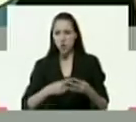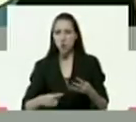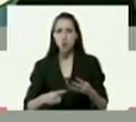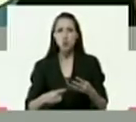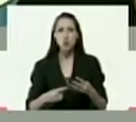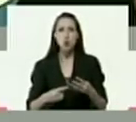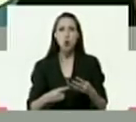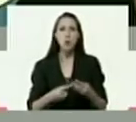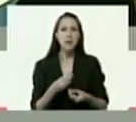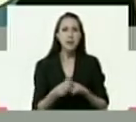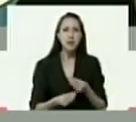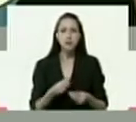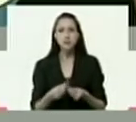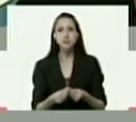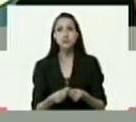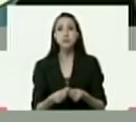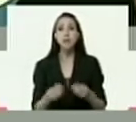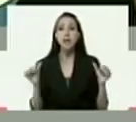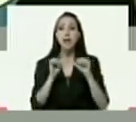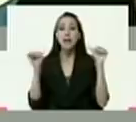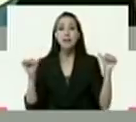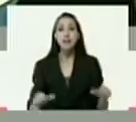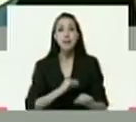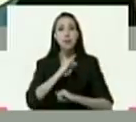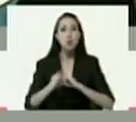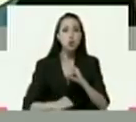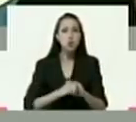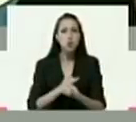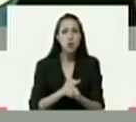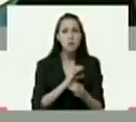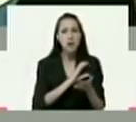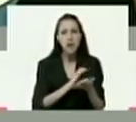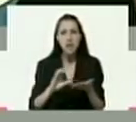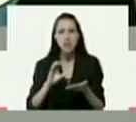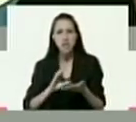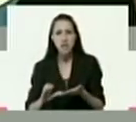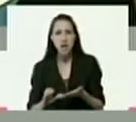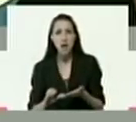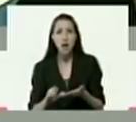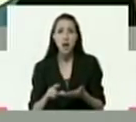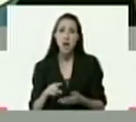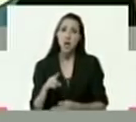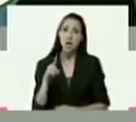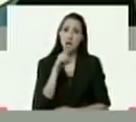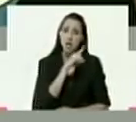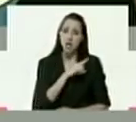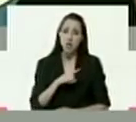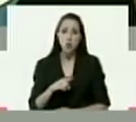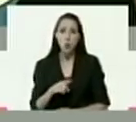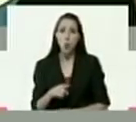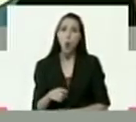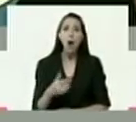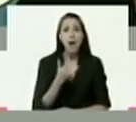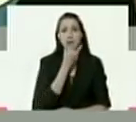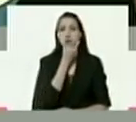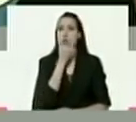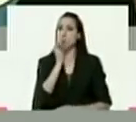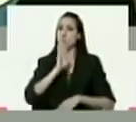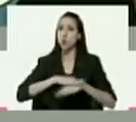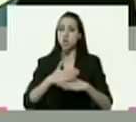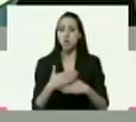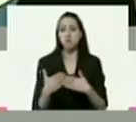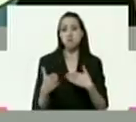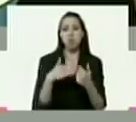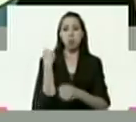posibles circularlos en el sistema internacional para garantizarle ese tratamiento, saben que están equivocados. No les importa en lo